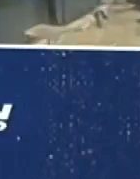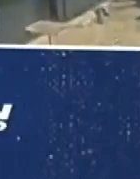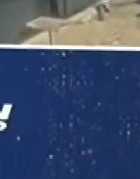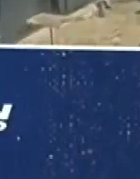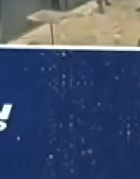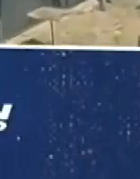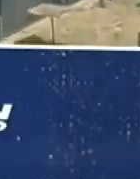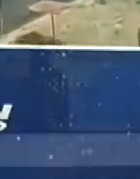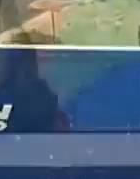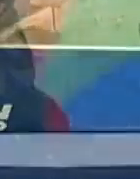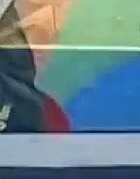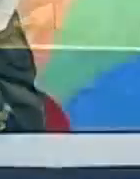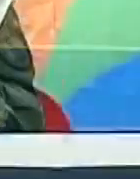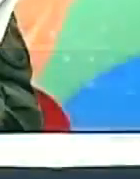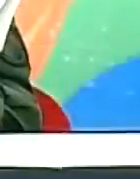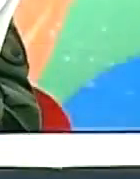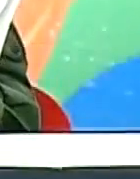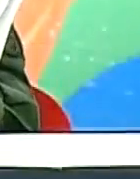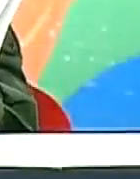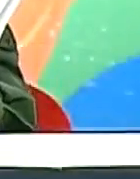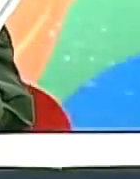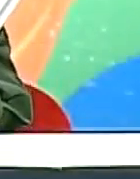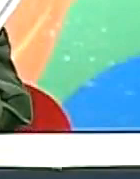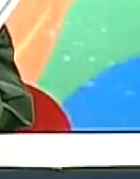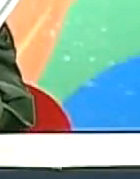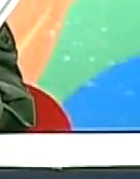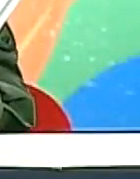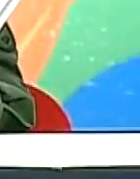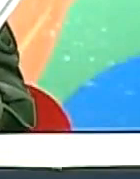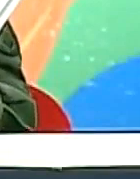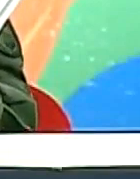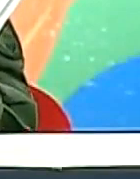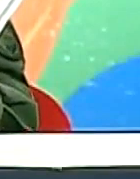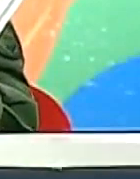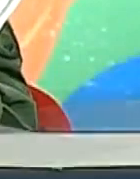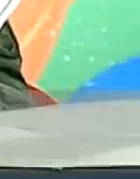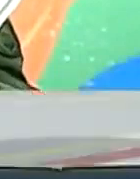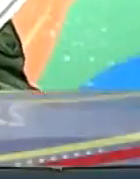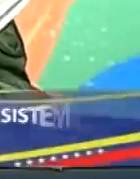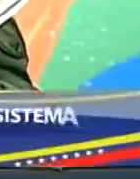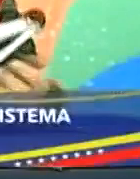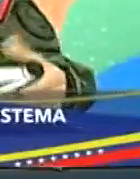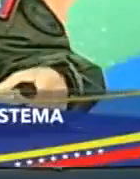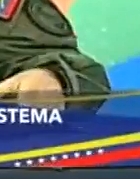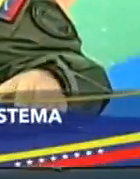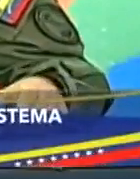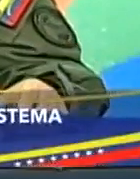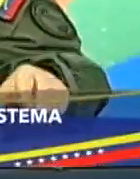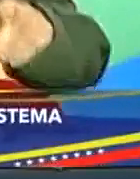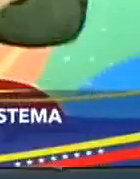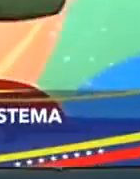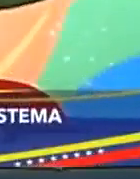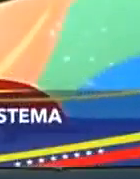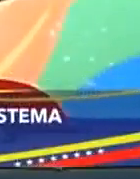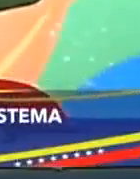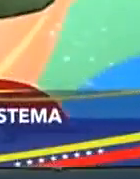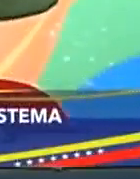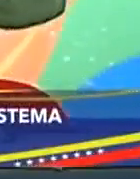de en este manual habla del sistema logístico territorial, que es la fusión del